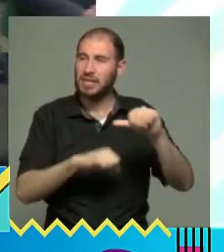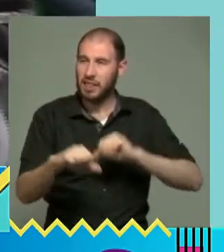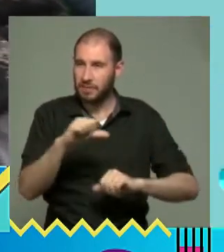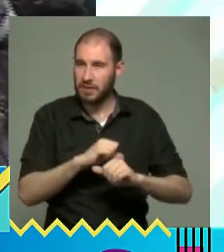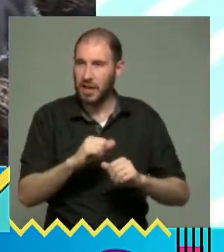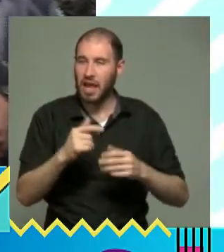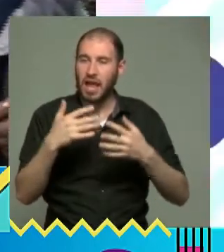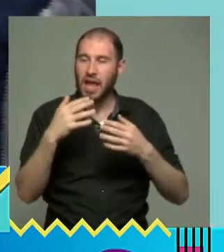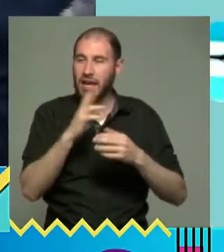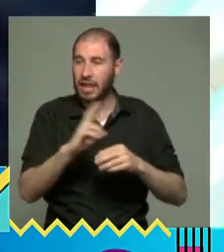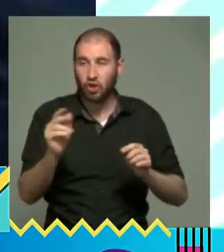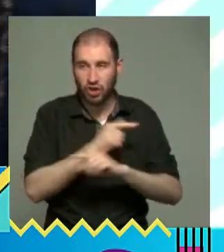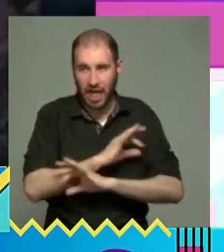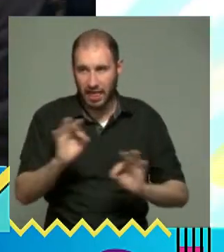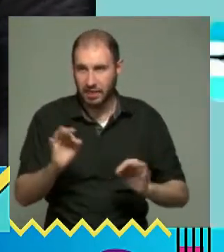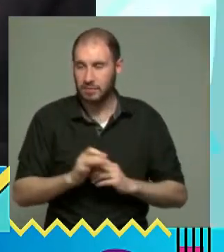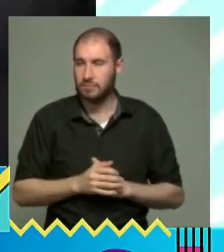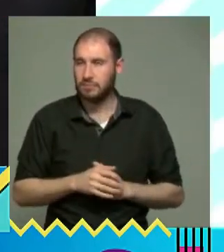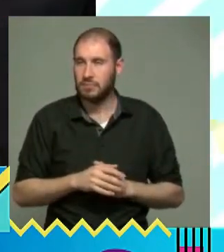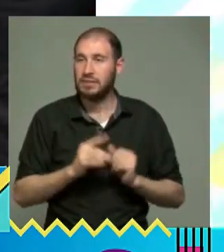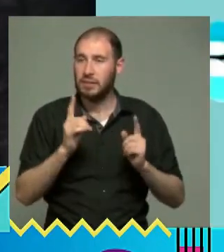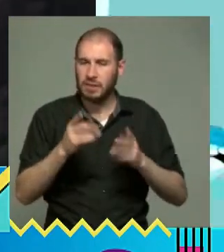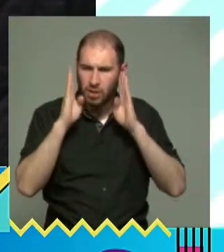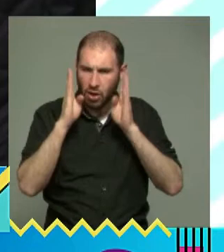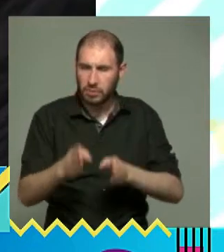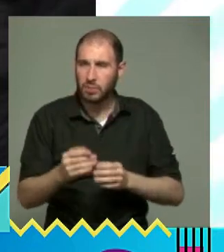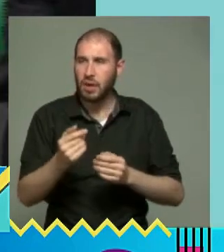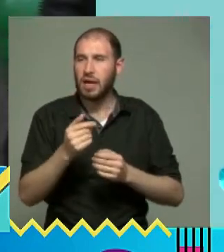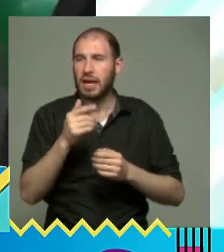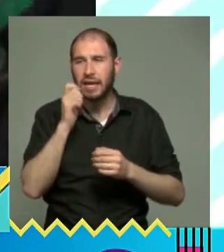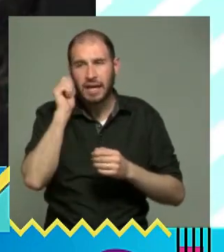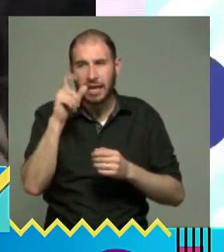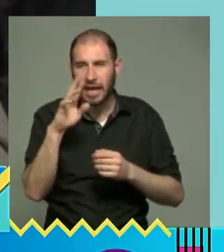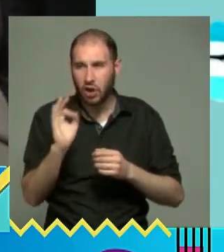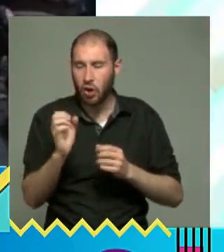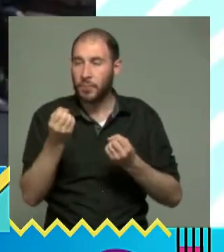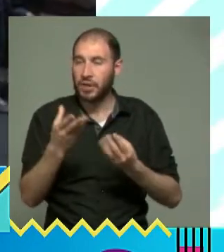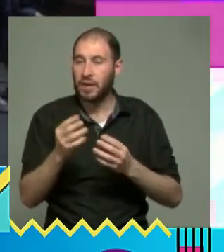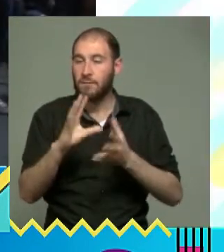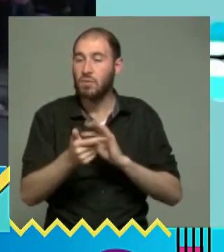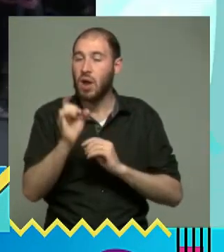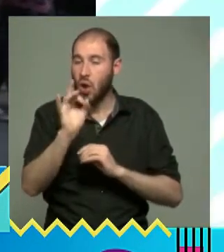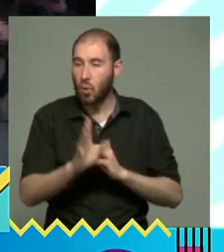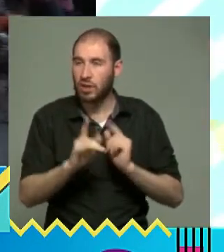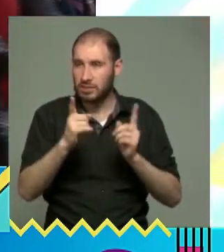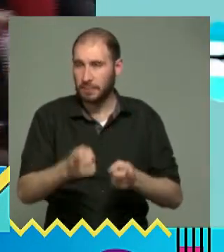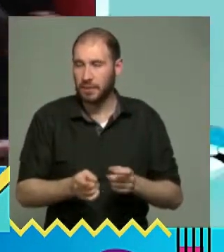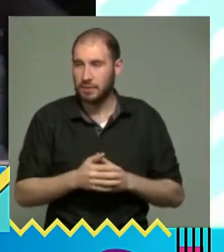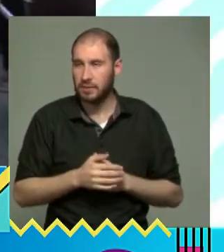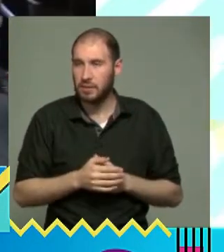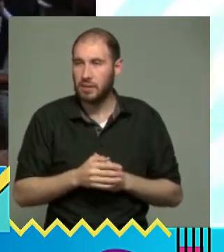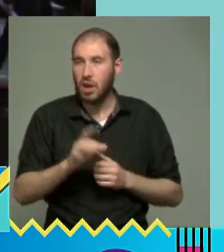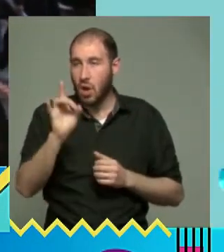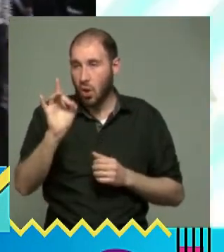científica, laica, sobre todas las cosas, y con una perspectiva de género, porque creemos que es la única forma también de que